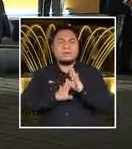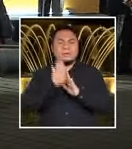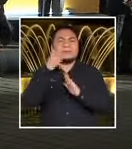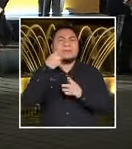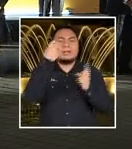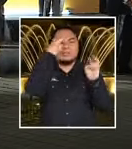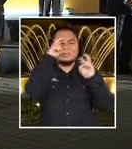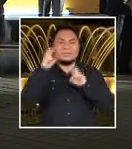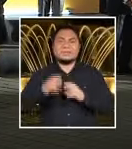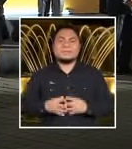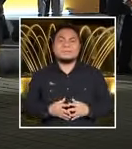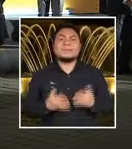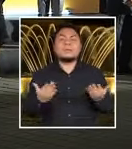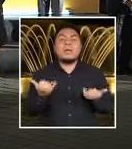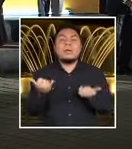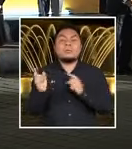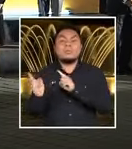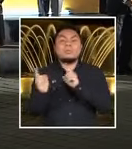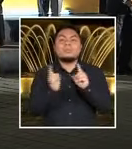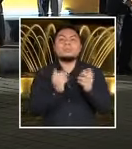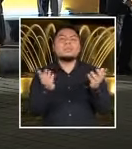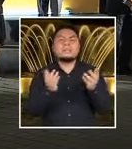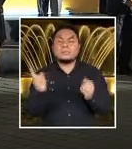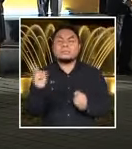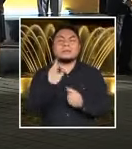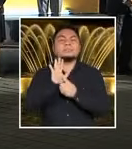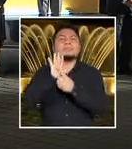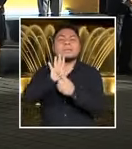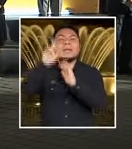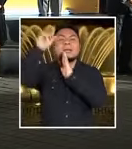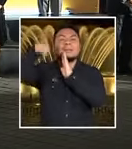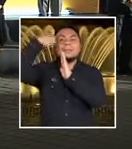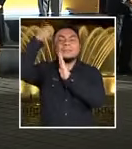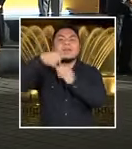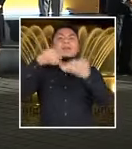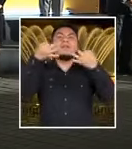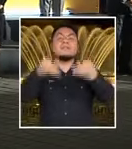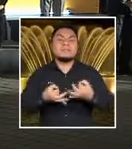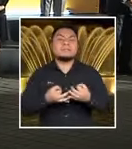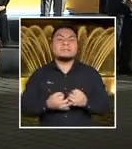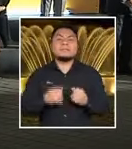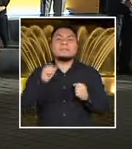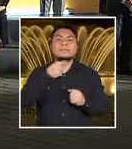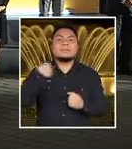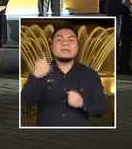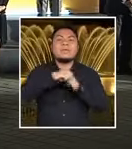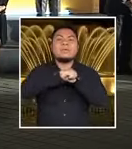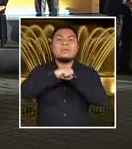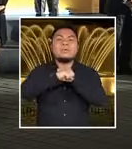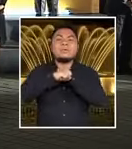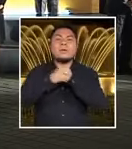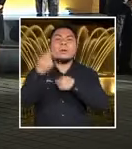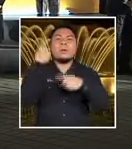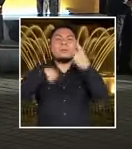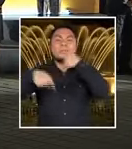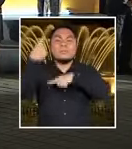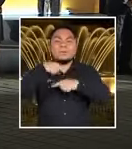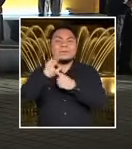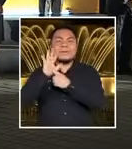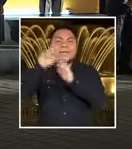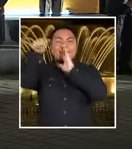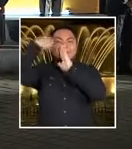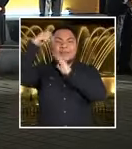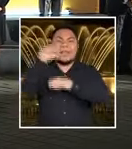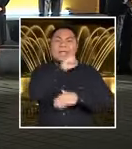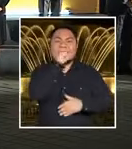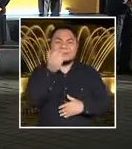nuestro turismo. A continuación vamos a presenciar el video oficial de nuestra campaña Volver. Adelante con el